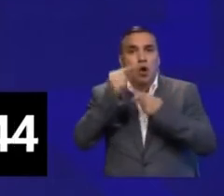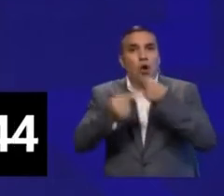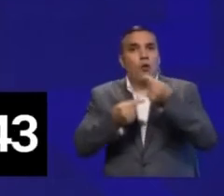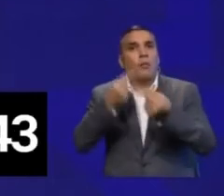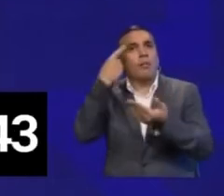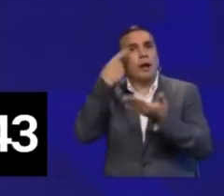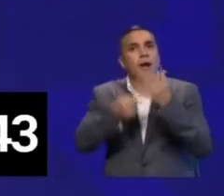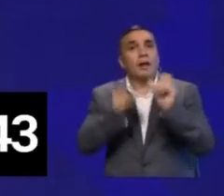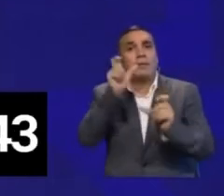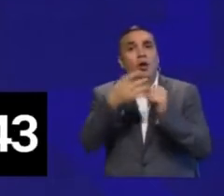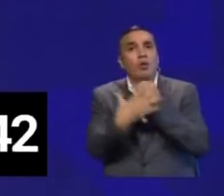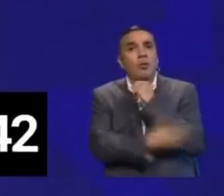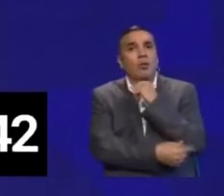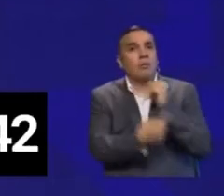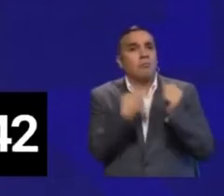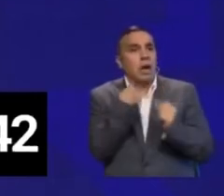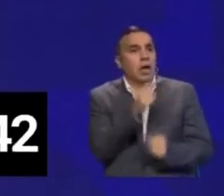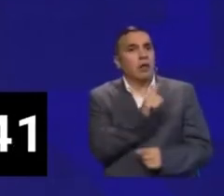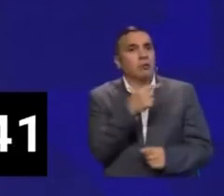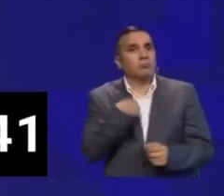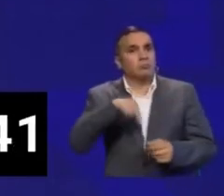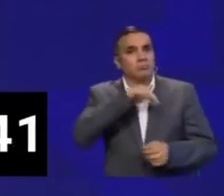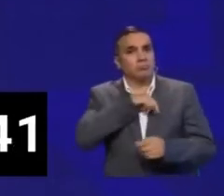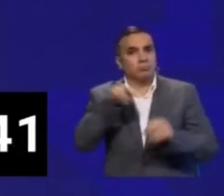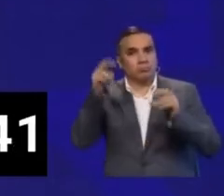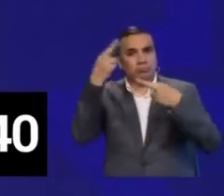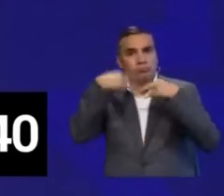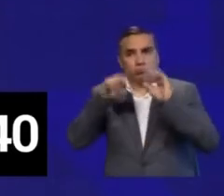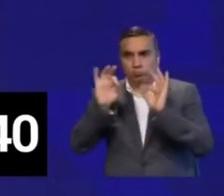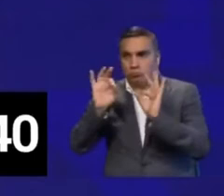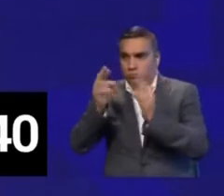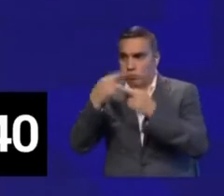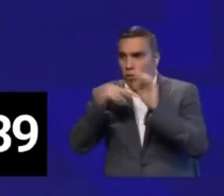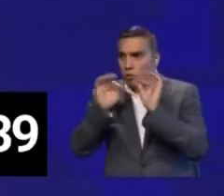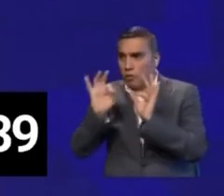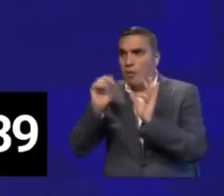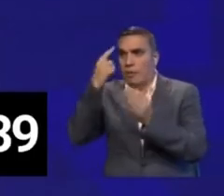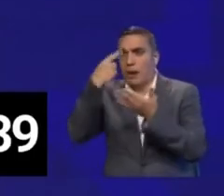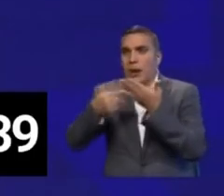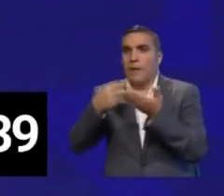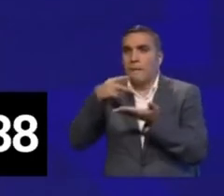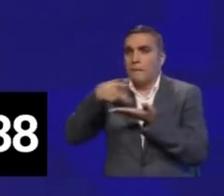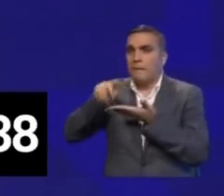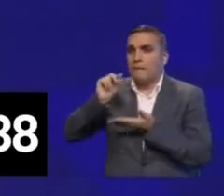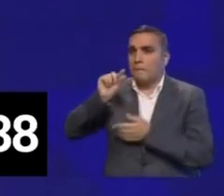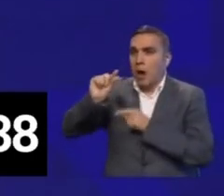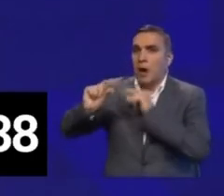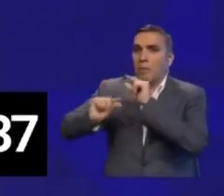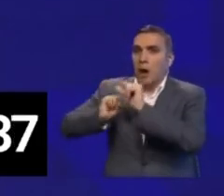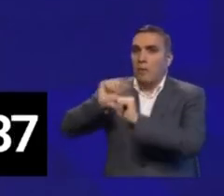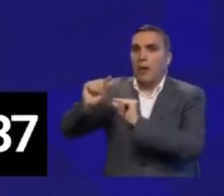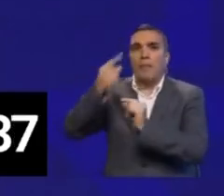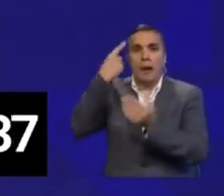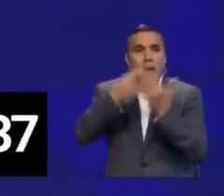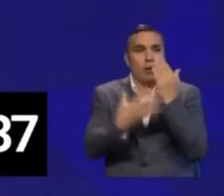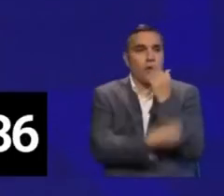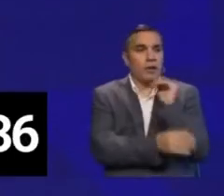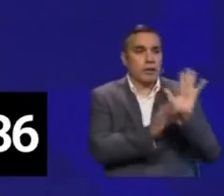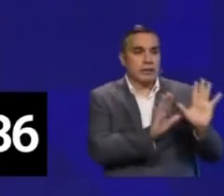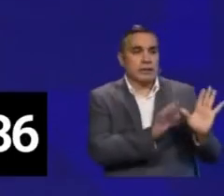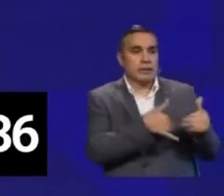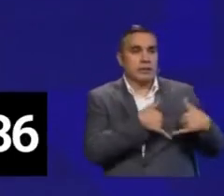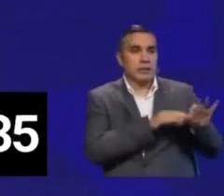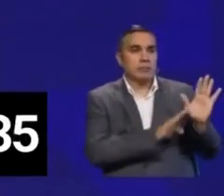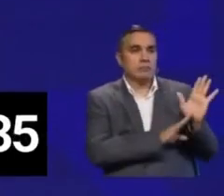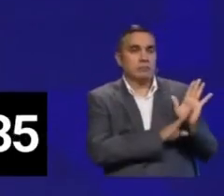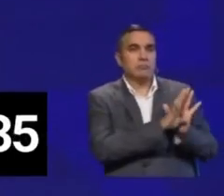más pobres, que el impacto sea el menor para la gente que más necesitada está.